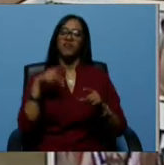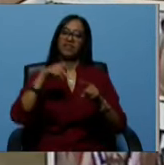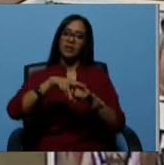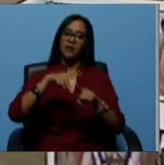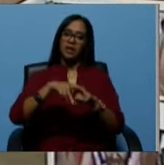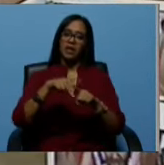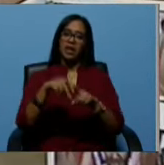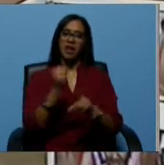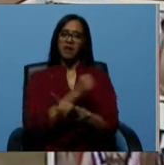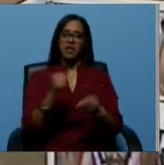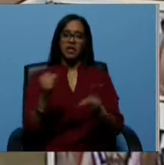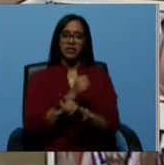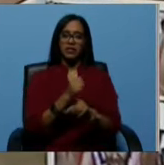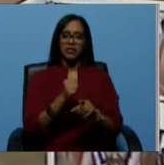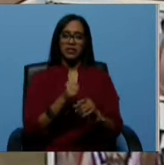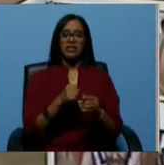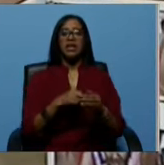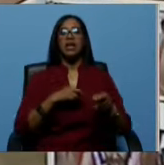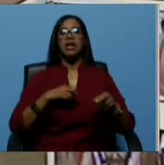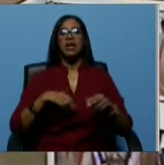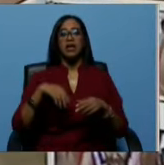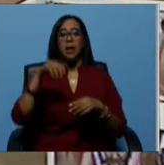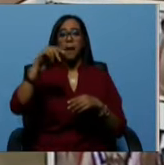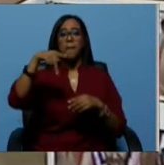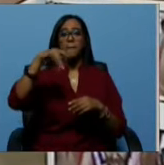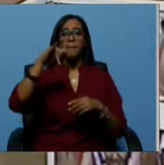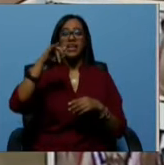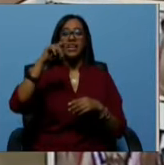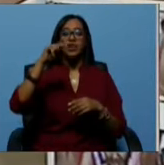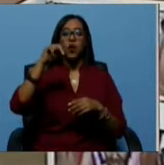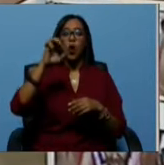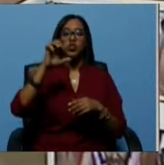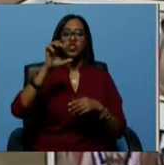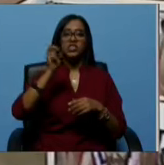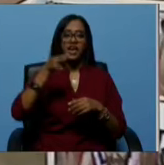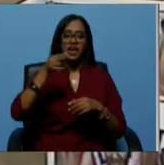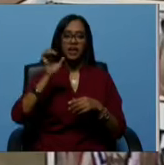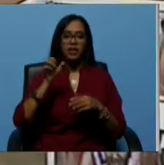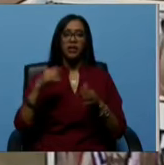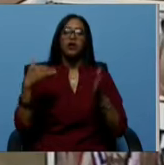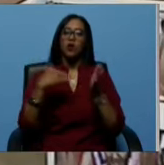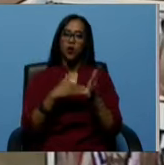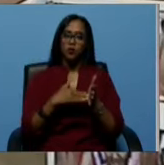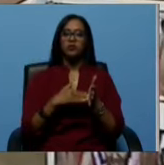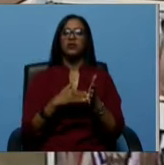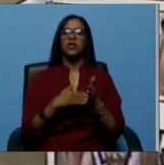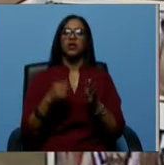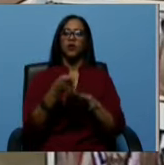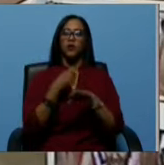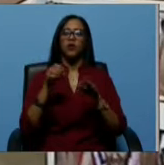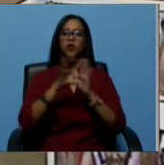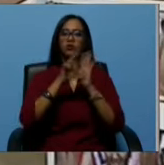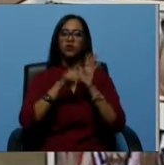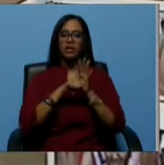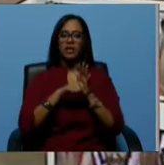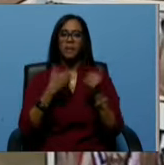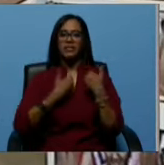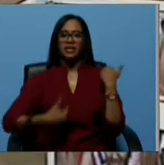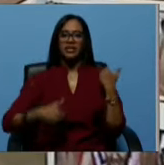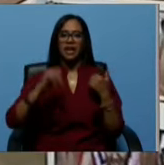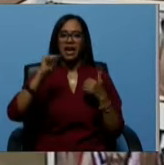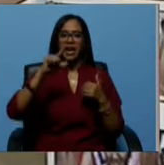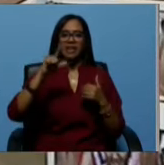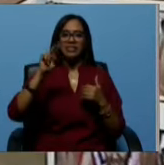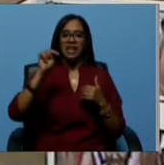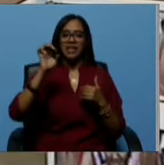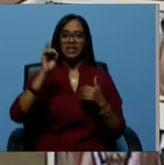por Augusto Pinochet hace 51 años en contra del gobierno constitucional del presidente Salvador Allende. Maza Carvajal nació en